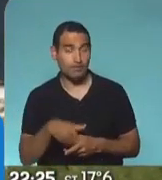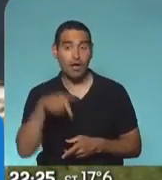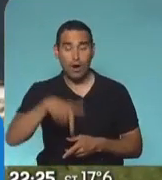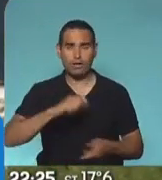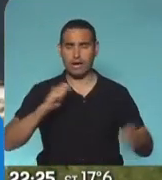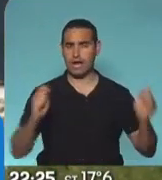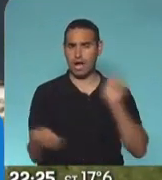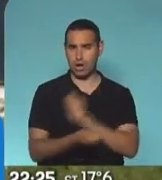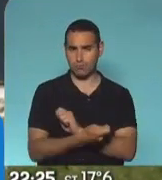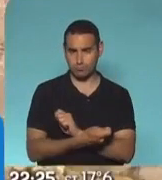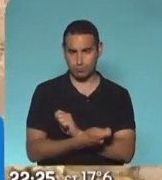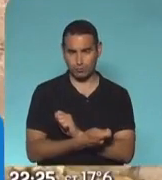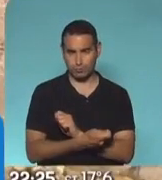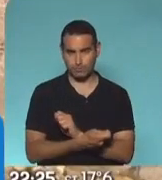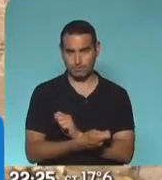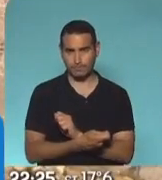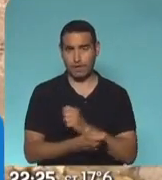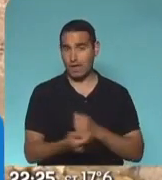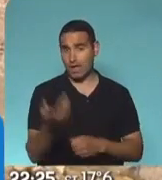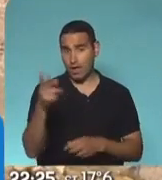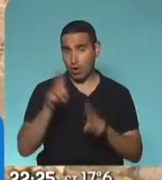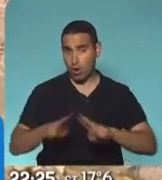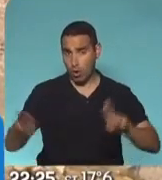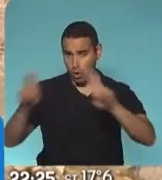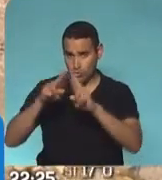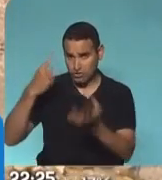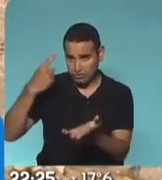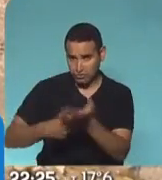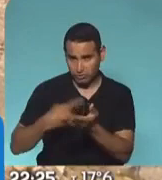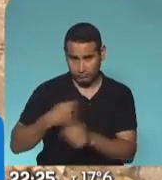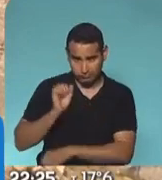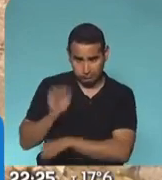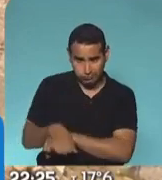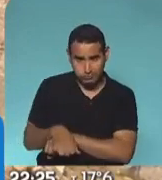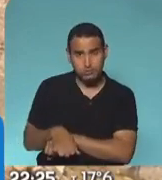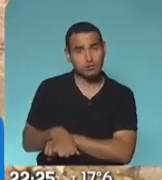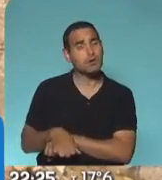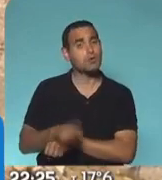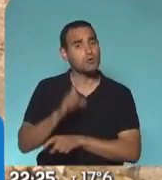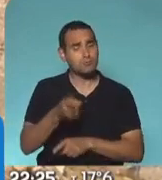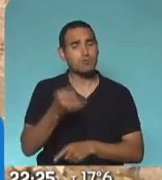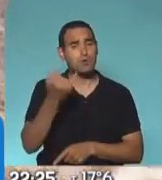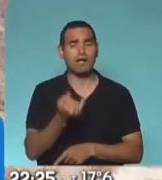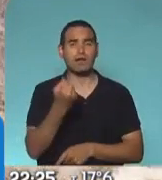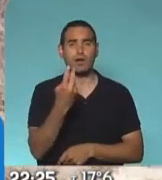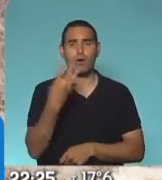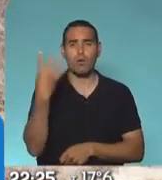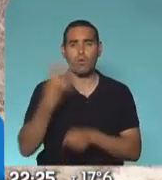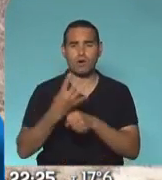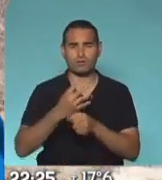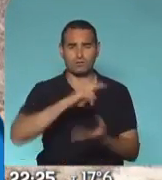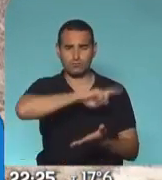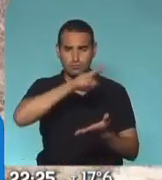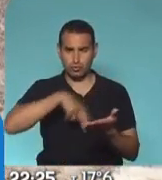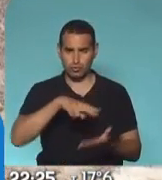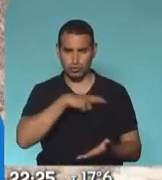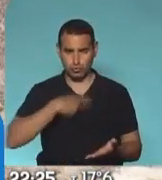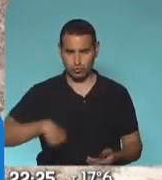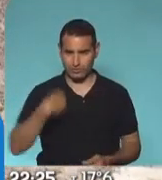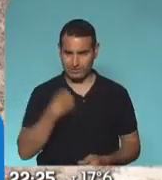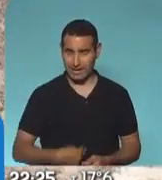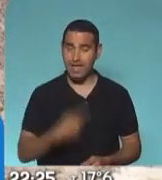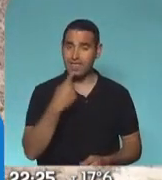supone, además de desconocer las resoluciones de las Naciones Unidas, una violación de la Cuarta Convención de Ginebra, que prohíbe que